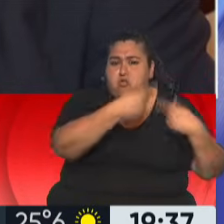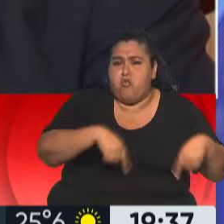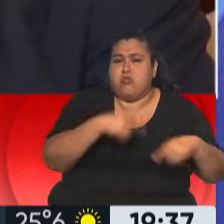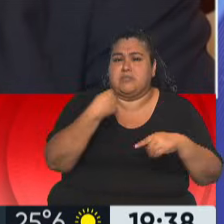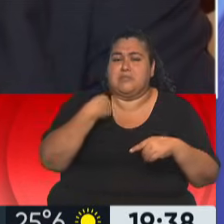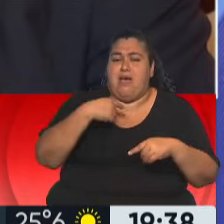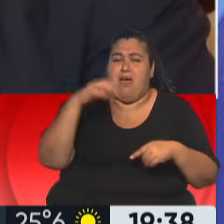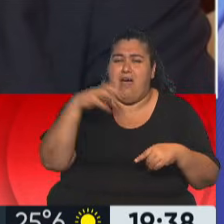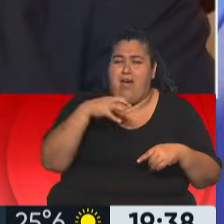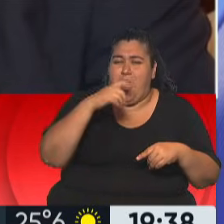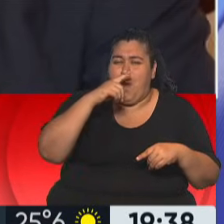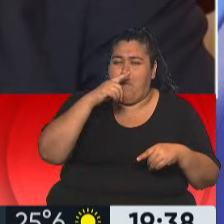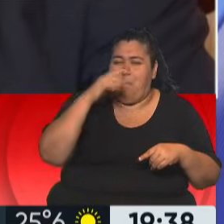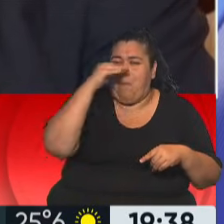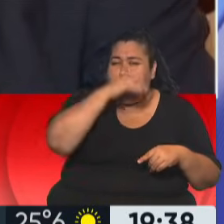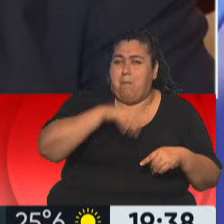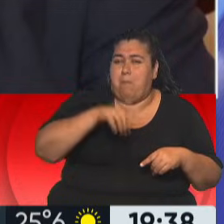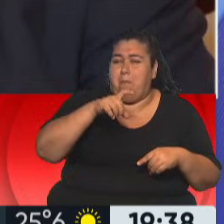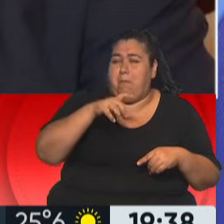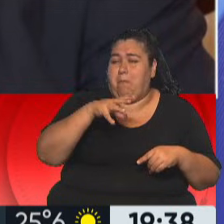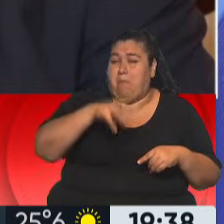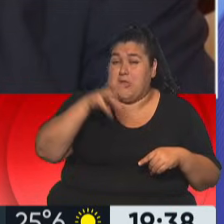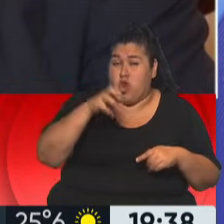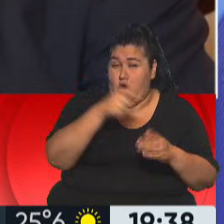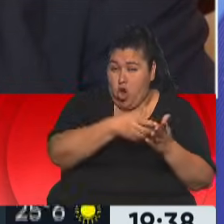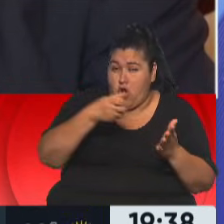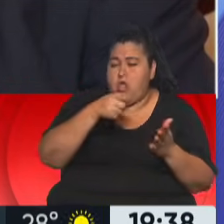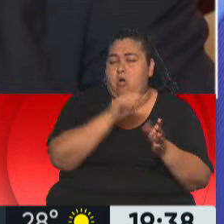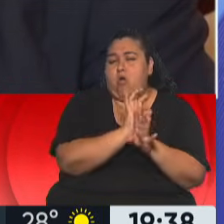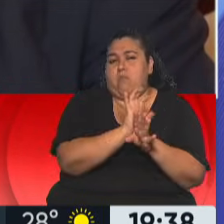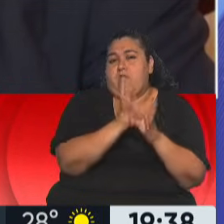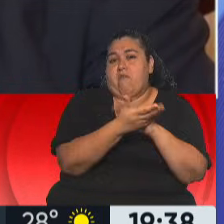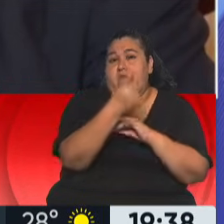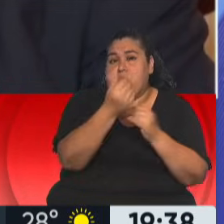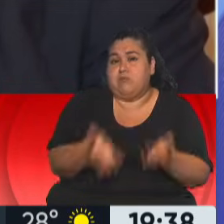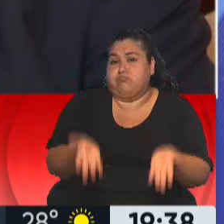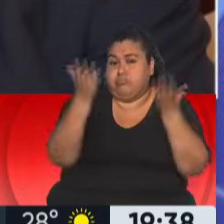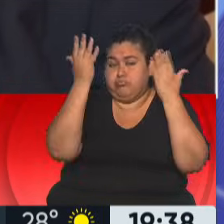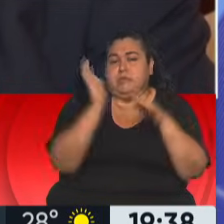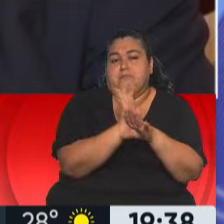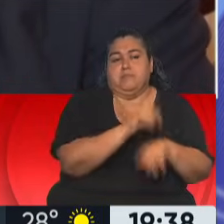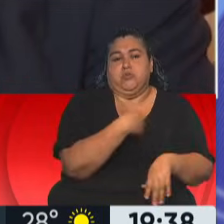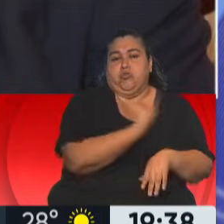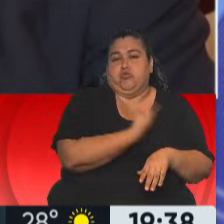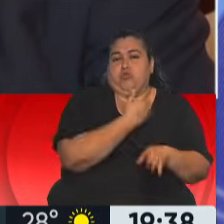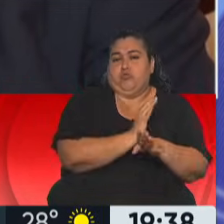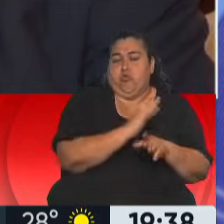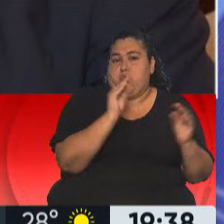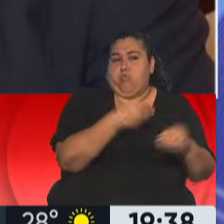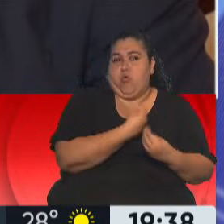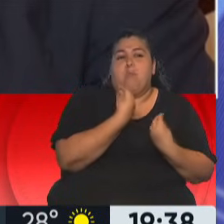podría haber una baja del precio del petróleo y eso en realidad a nosotros perjudicarnos, ¿no? Un país que en este momento está haciendo inversiones en energía y que una de las